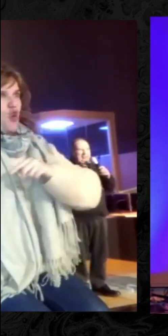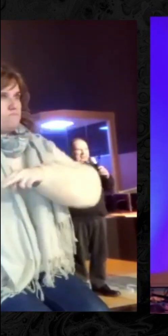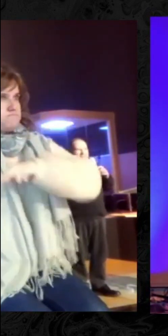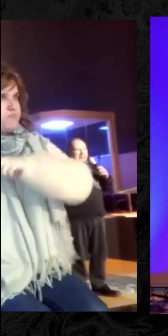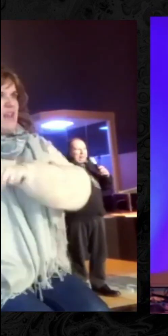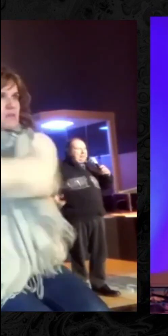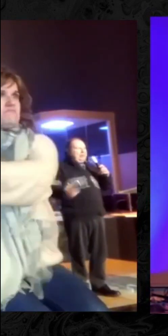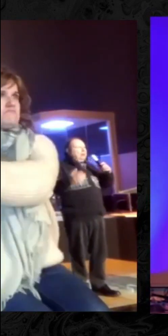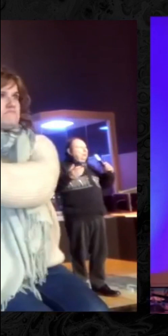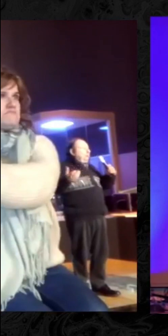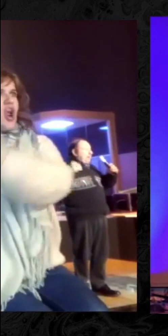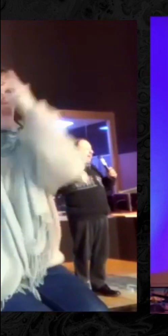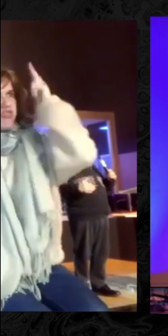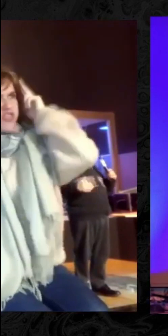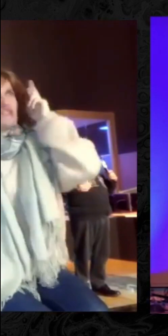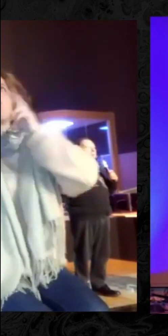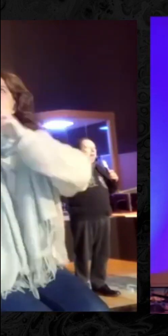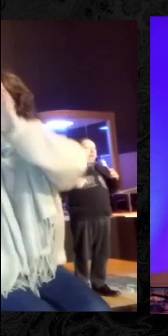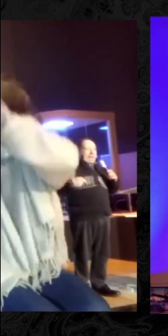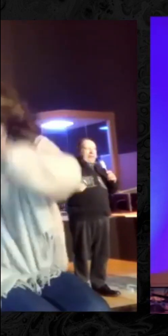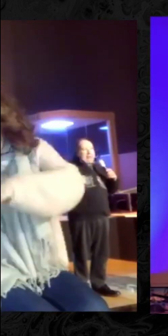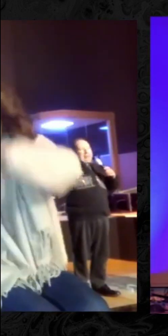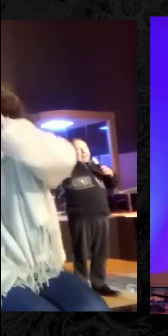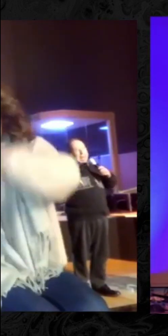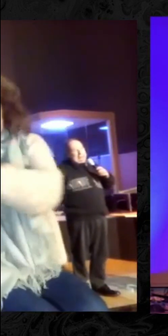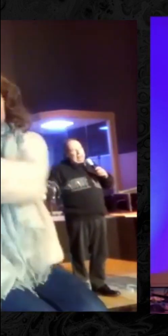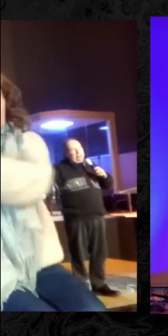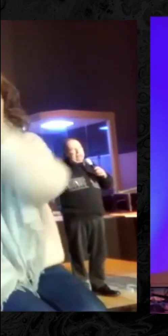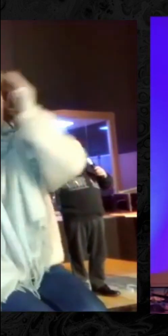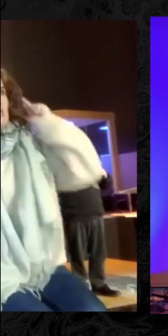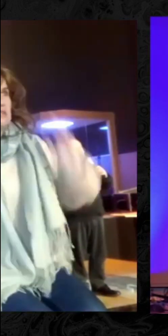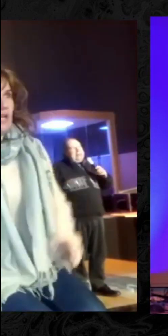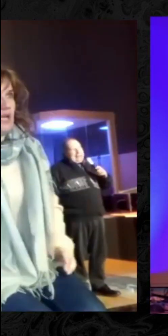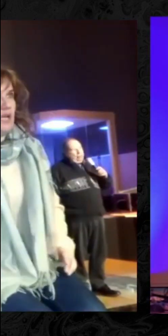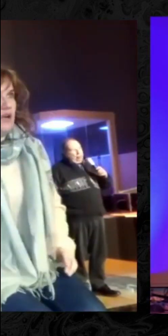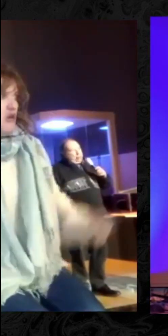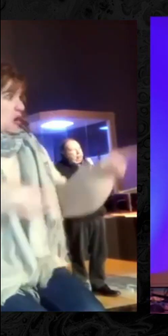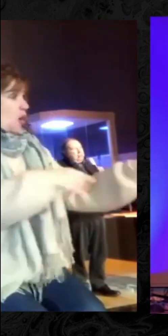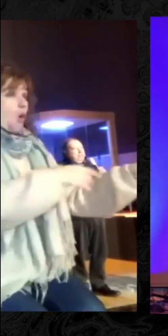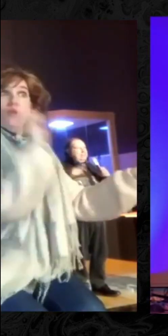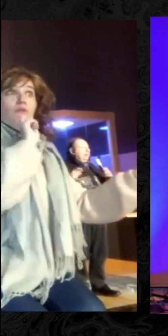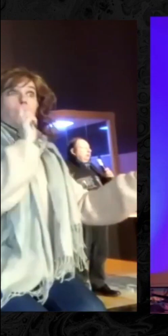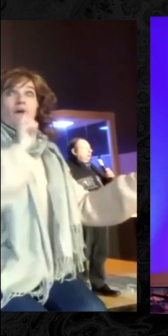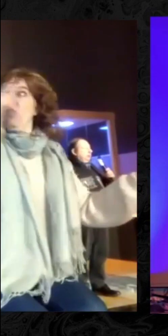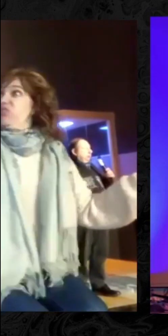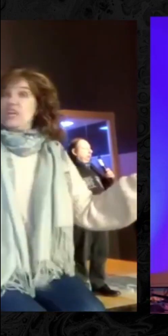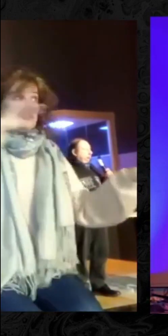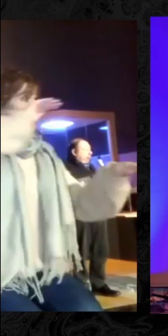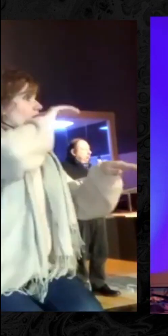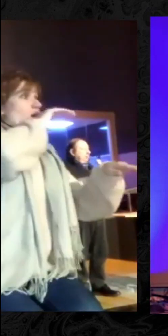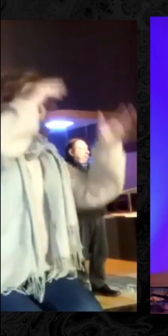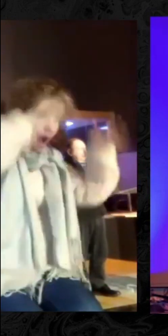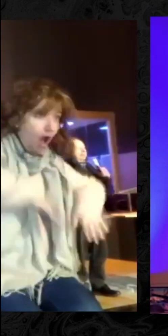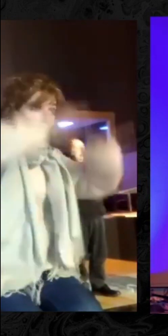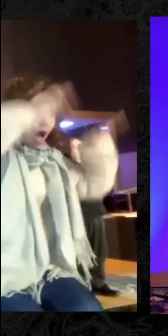Entonces claro viene los cristianos que claro ellos sabían que los judíos estaban en contra de todo esto